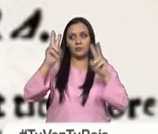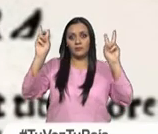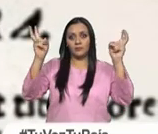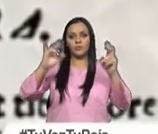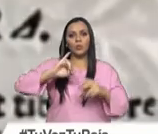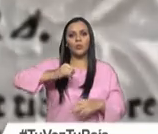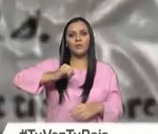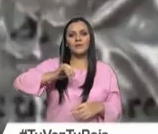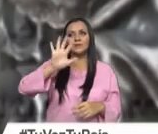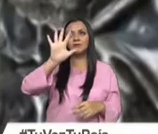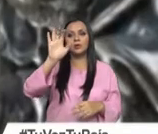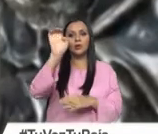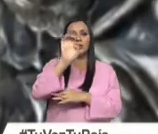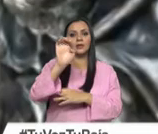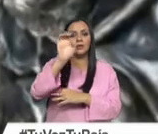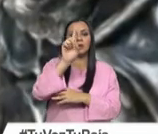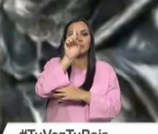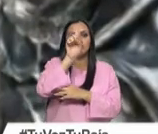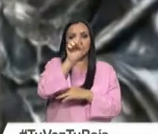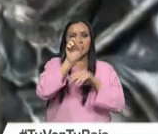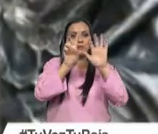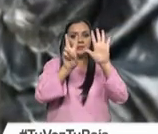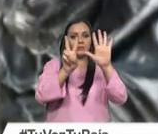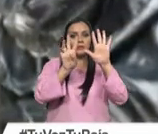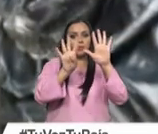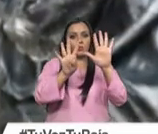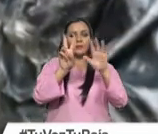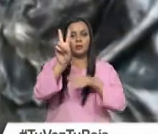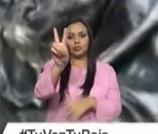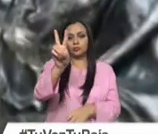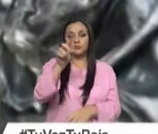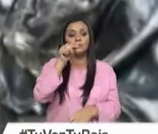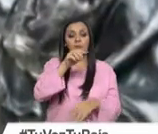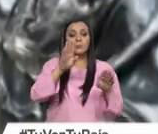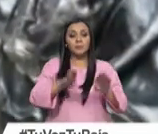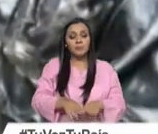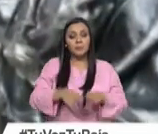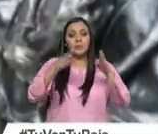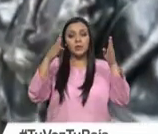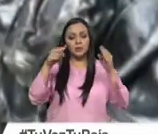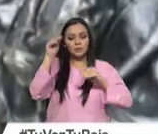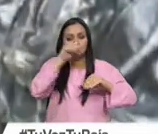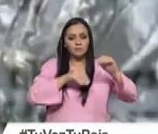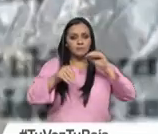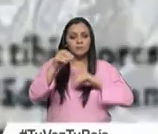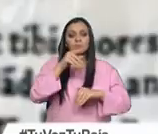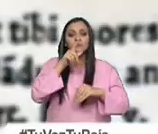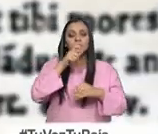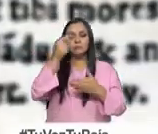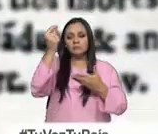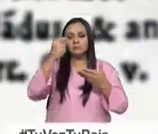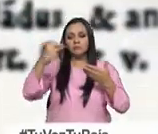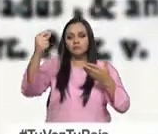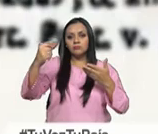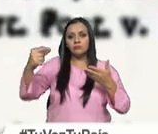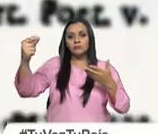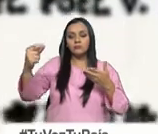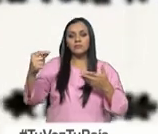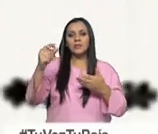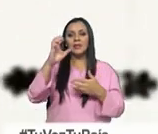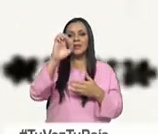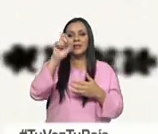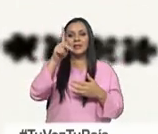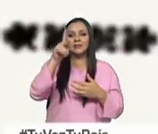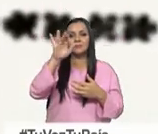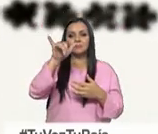jueves 5 de enero de 1792. Dicho periódico fue elaborado bajo la pluma crítica de Eugenio